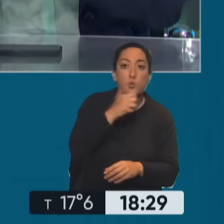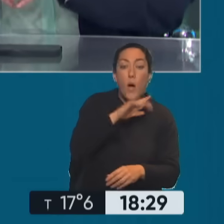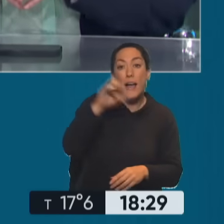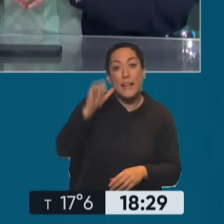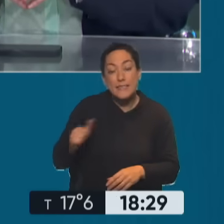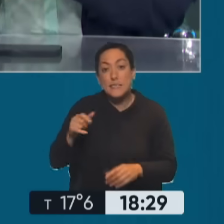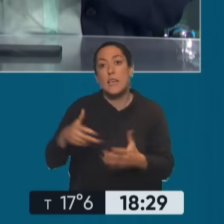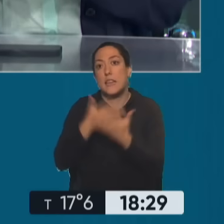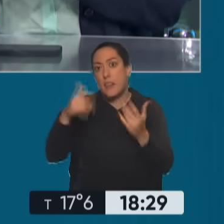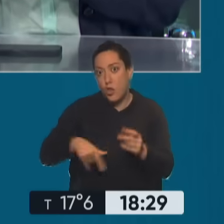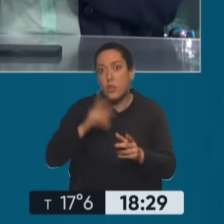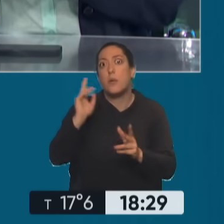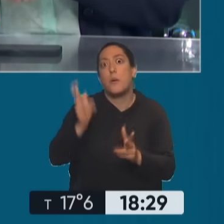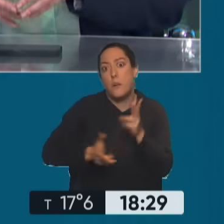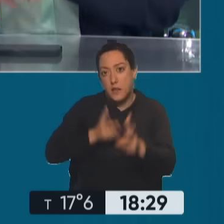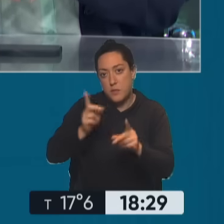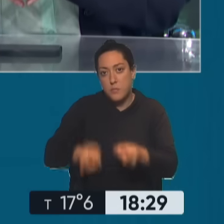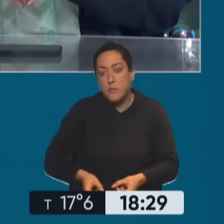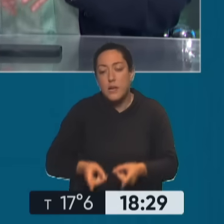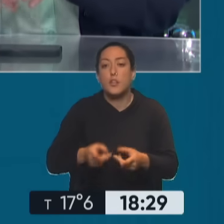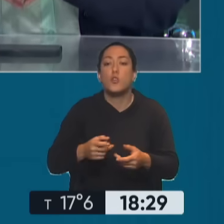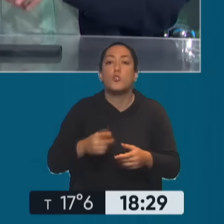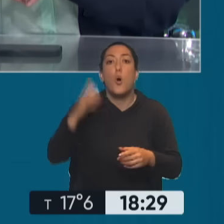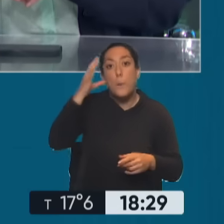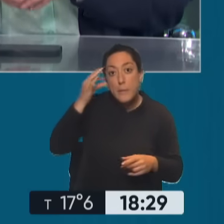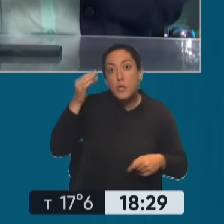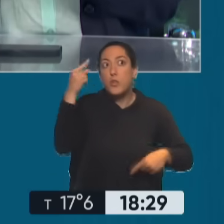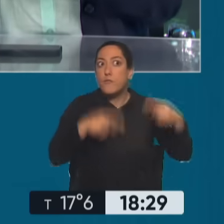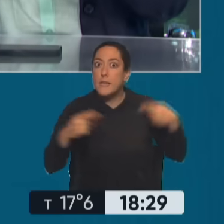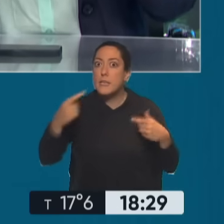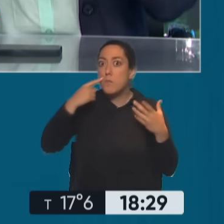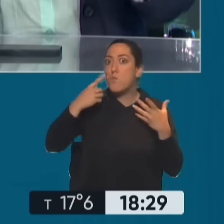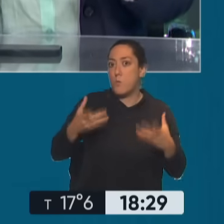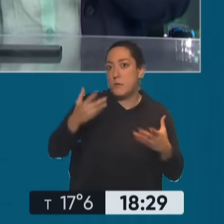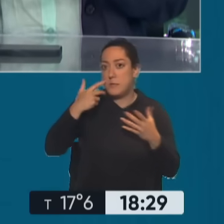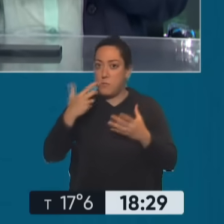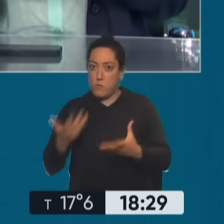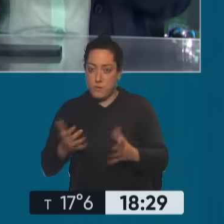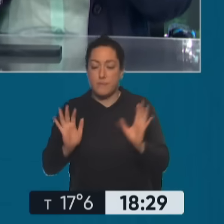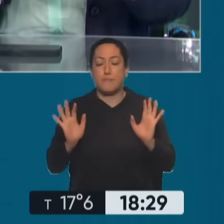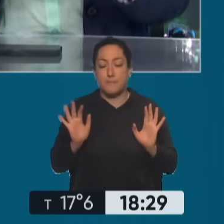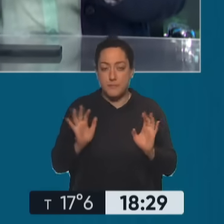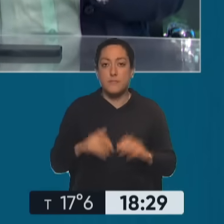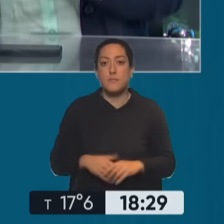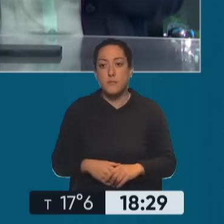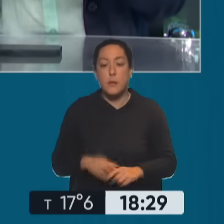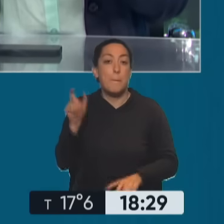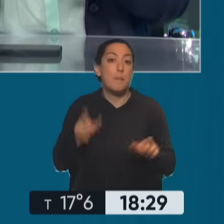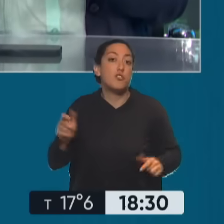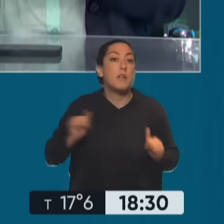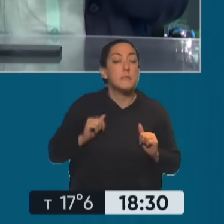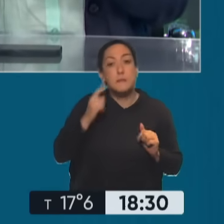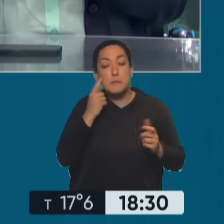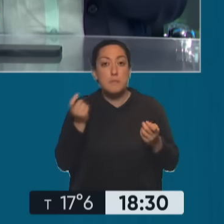hoy. Entonces, empiezan a aparecer posturas. Probablemente, digo, lo que muchos especulan es que, bueno, que